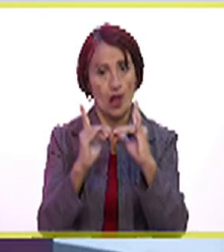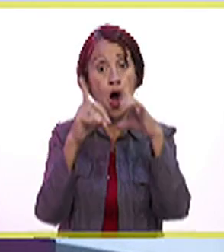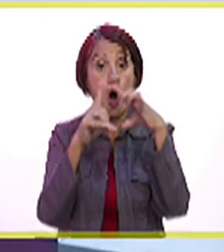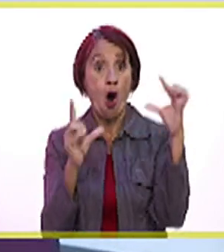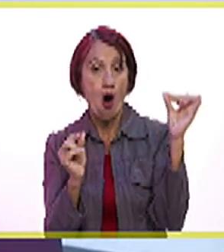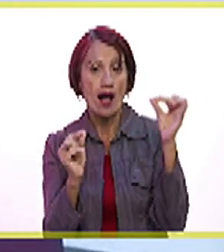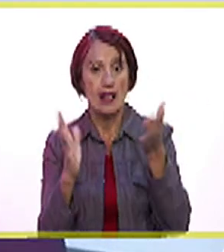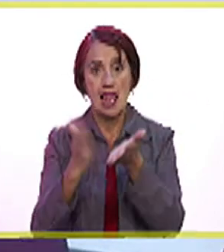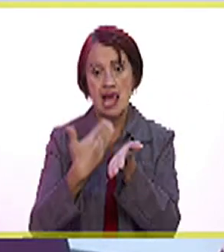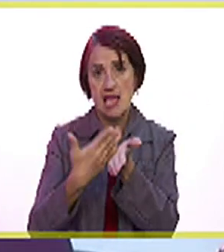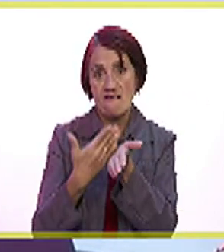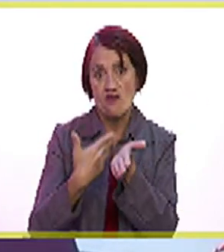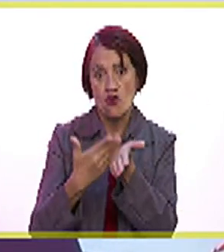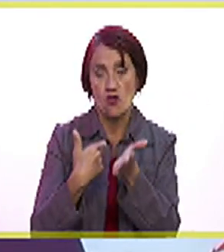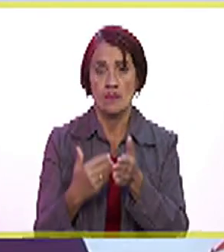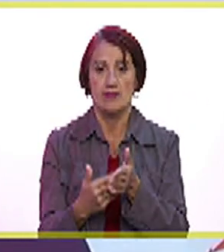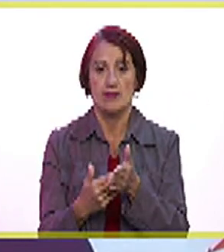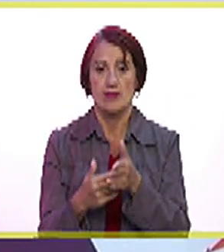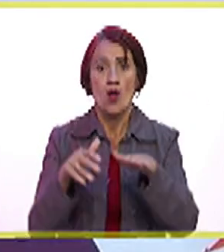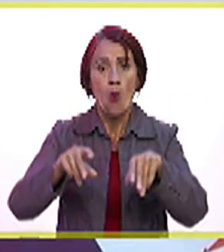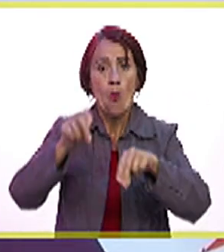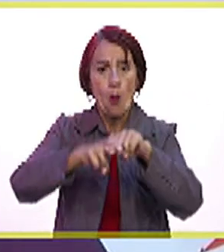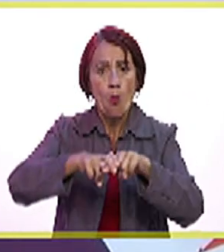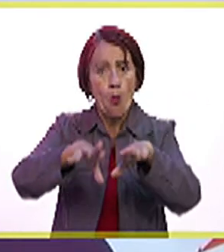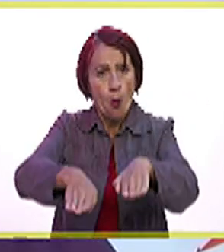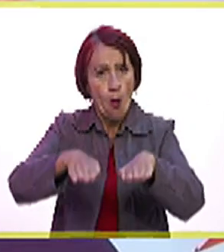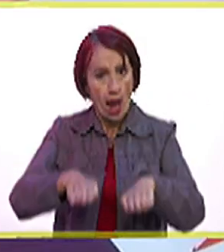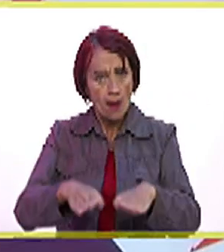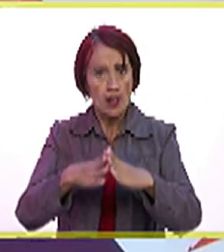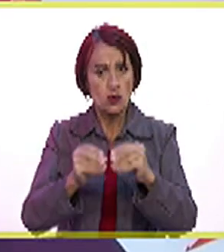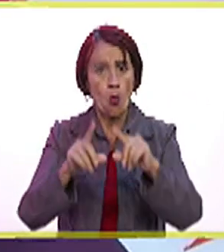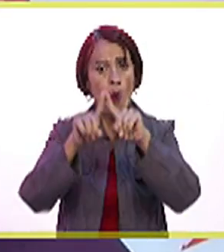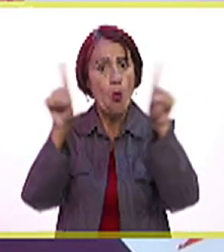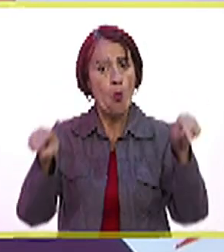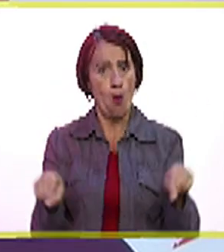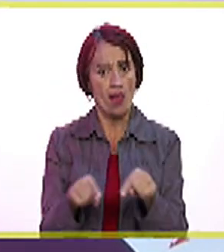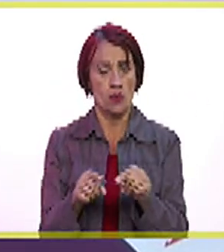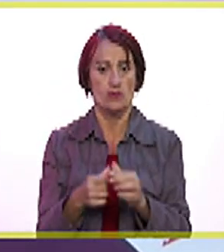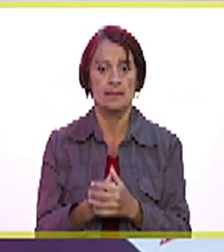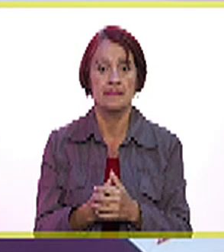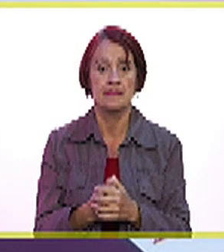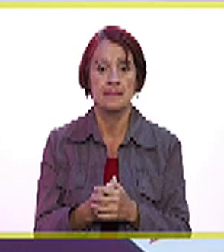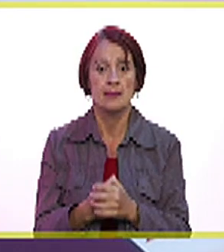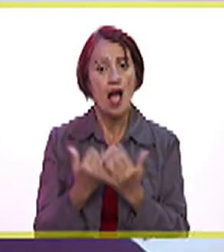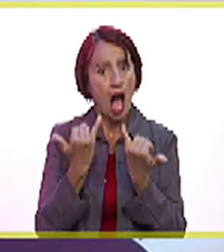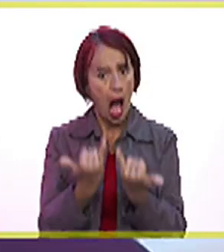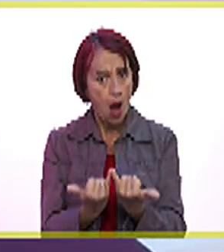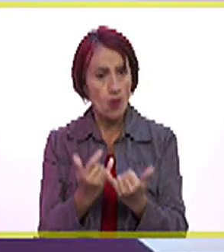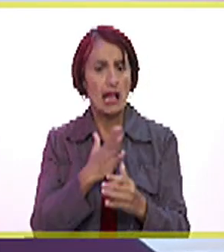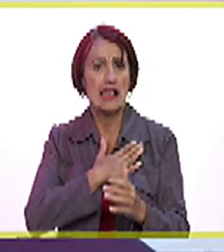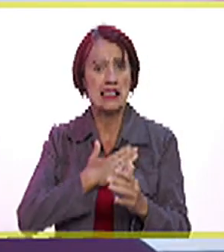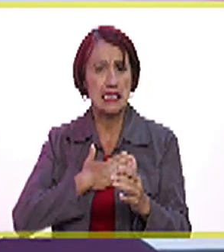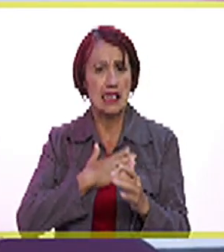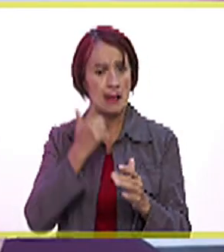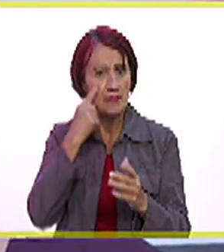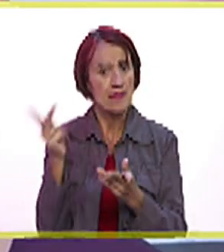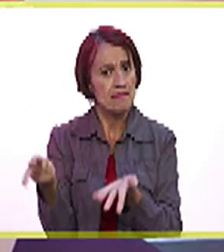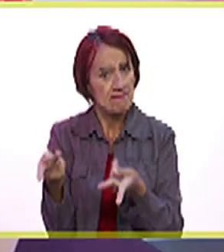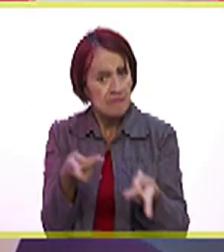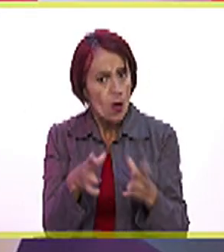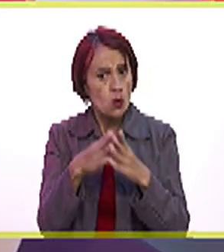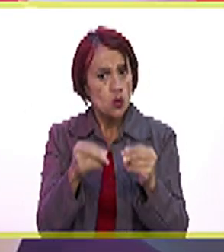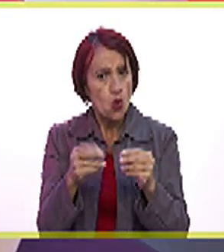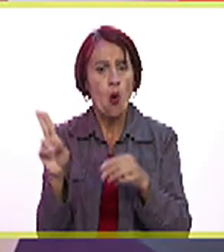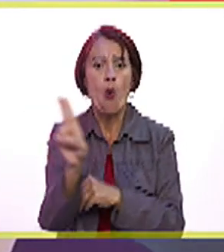un libro, ¿sí? Un sofá o un cuadro. Ahora yo lo quiero invitar a ustedes que